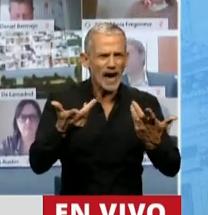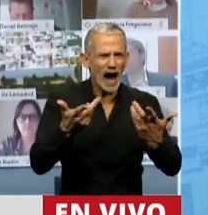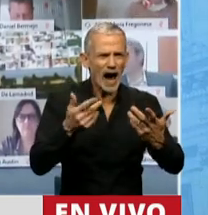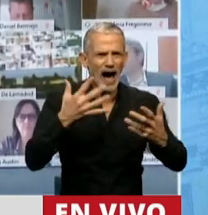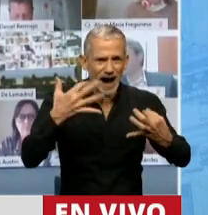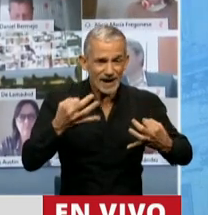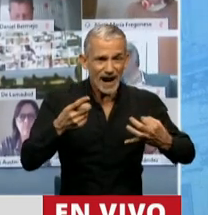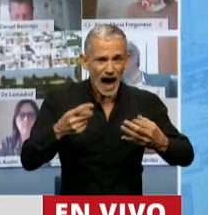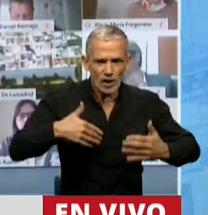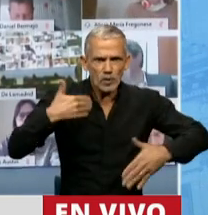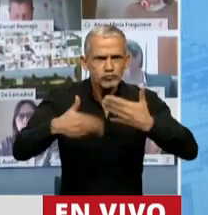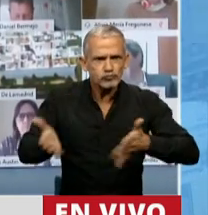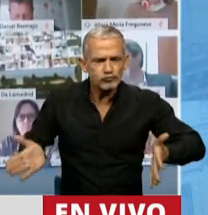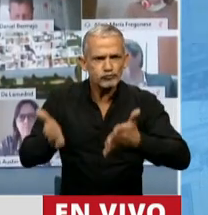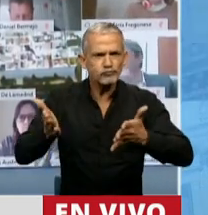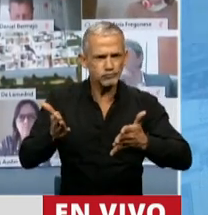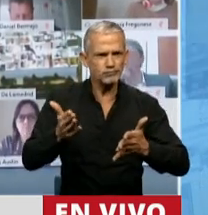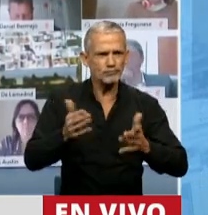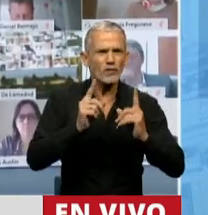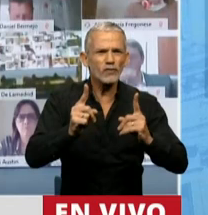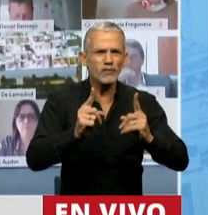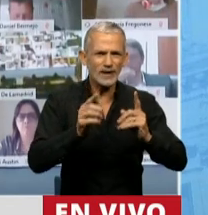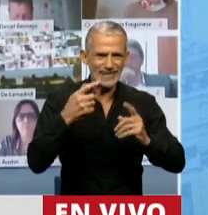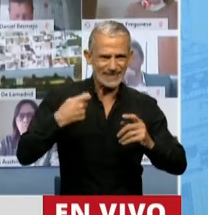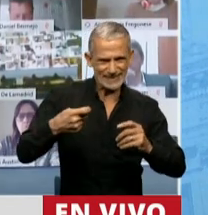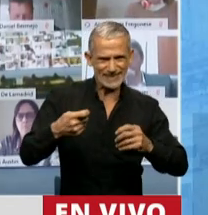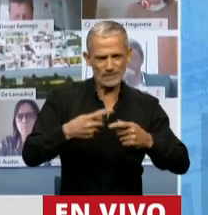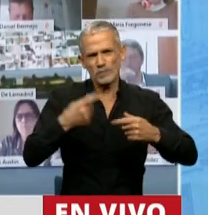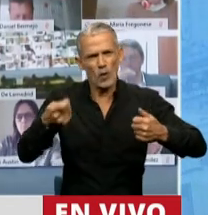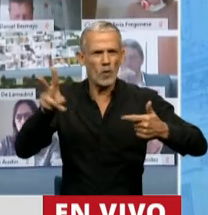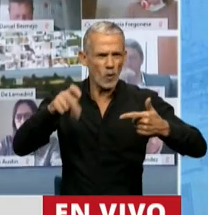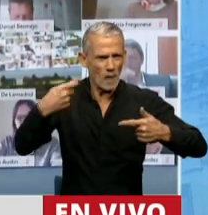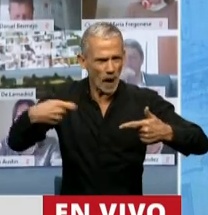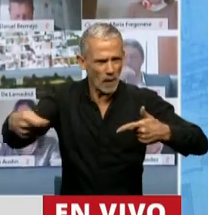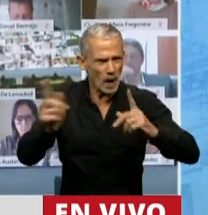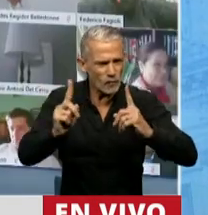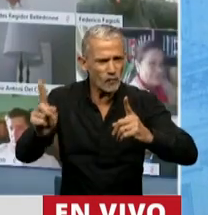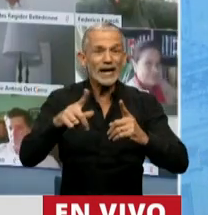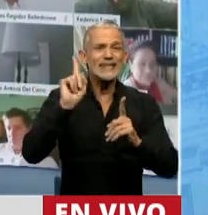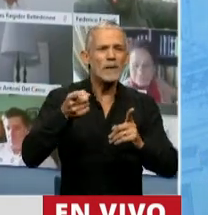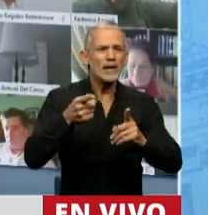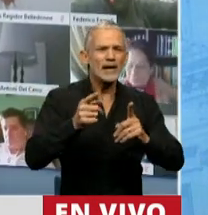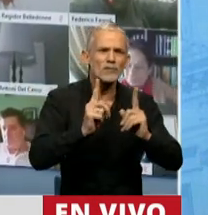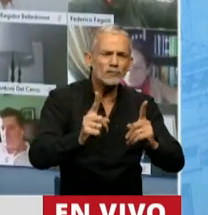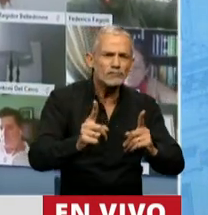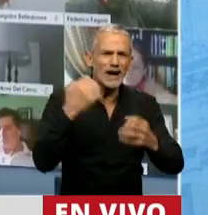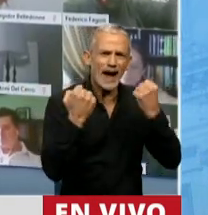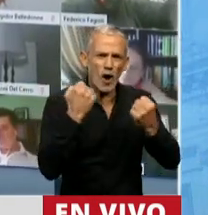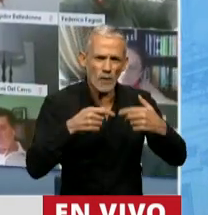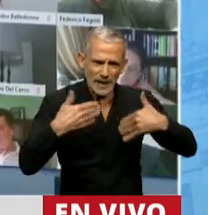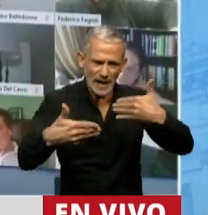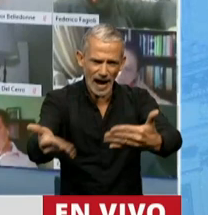real, promoviendo, por un lado, la sostenibilidad del sistema previsional y, por otro, el de la economía en